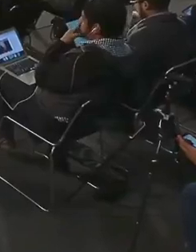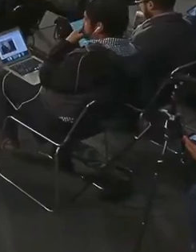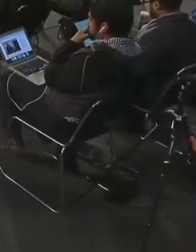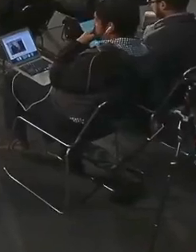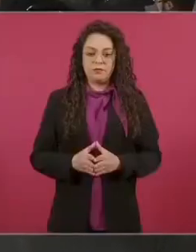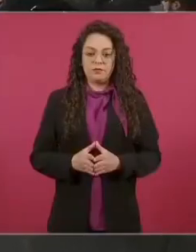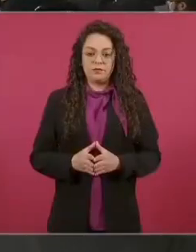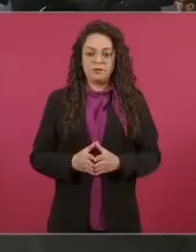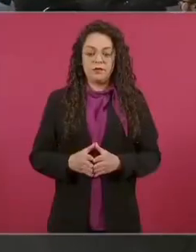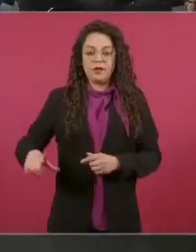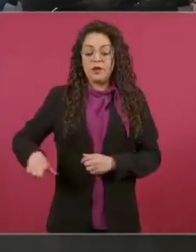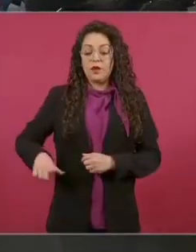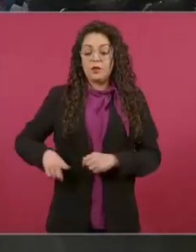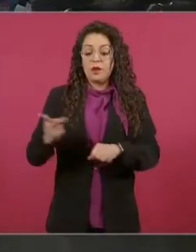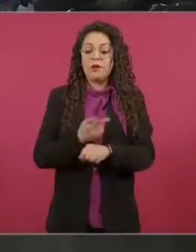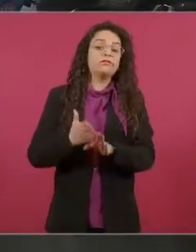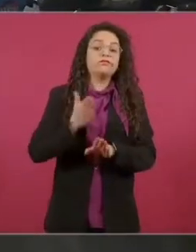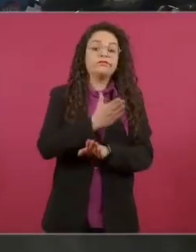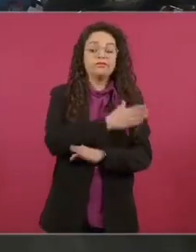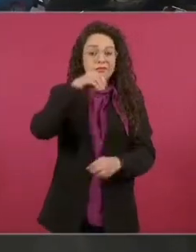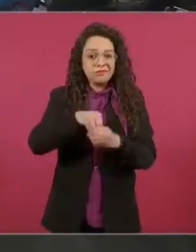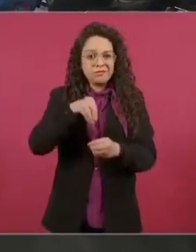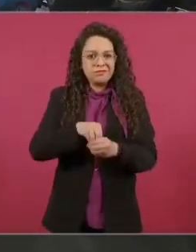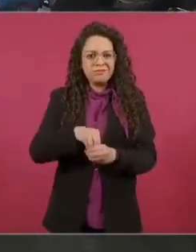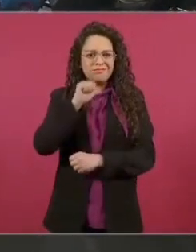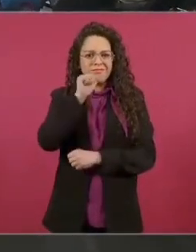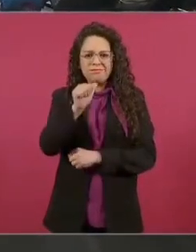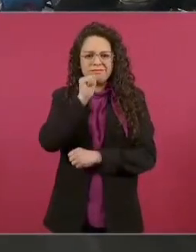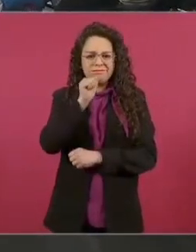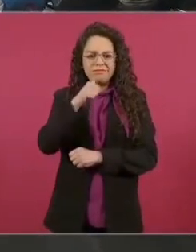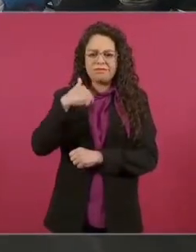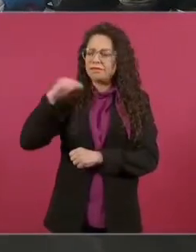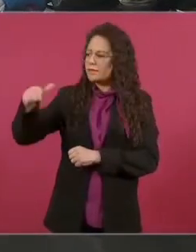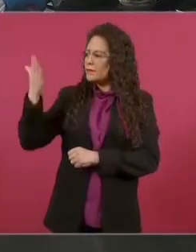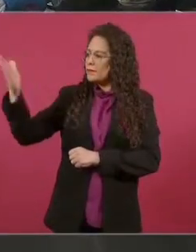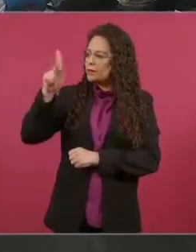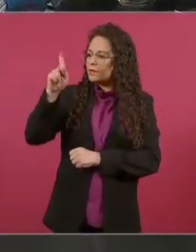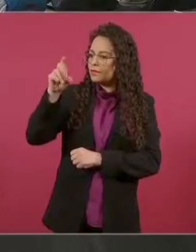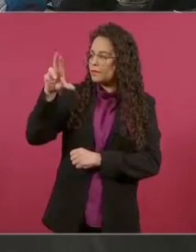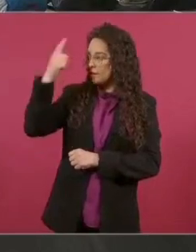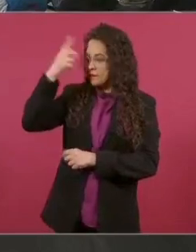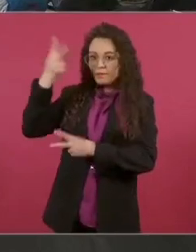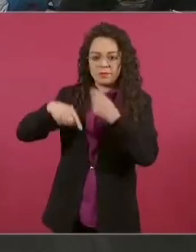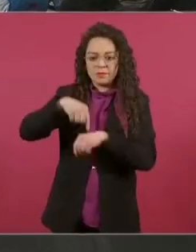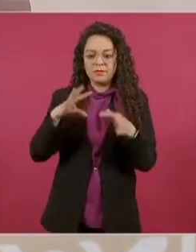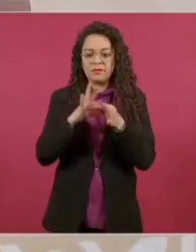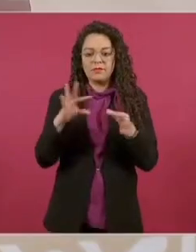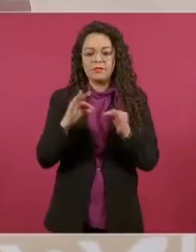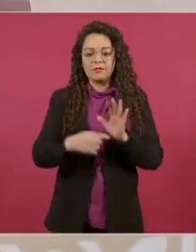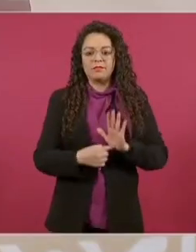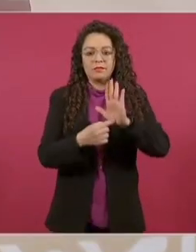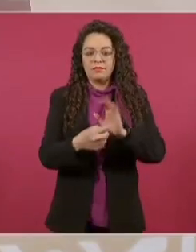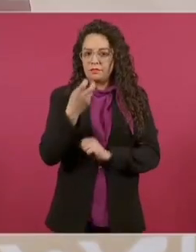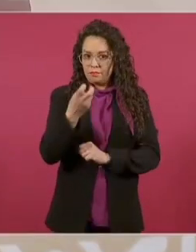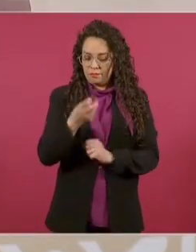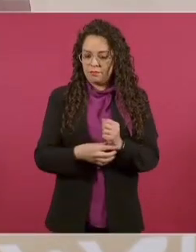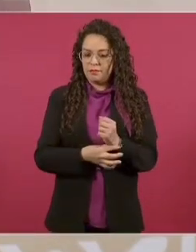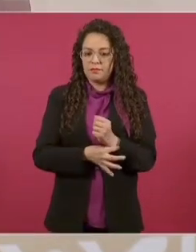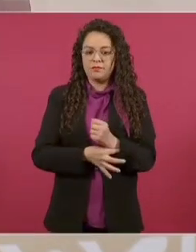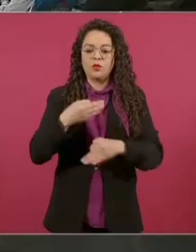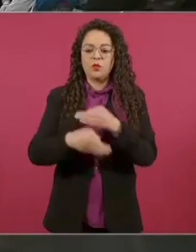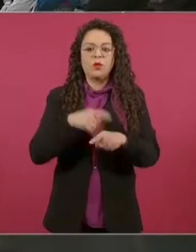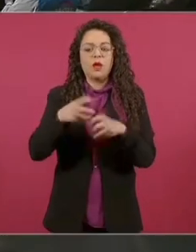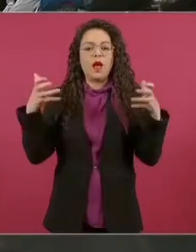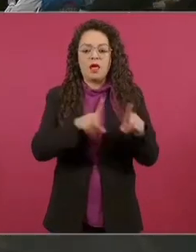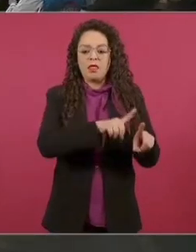venga y quien hable de eso y de todo lo que ha hecho